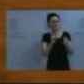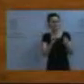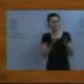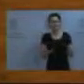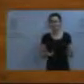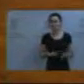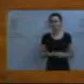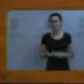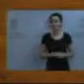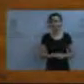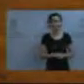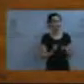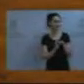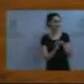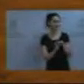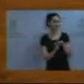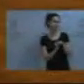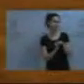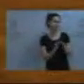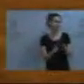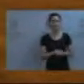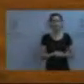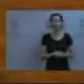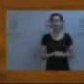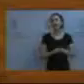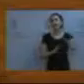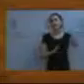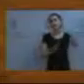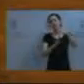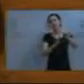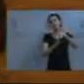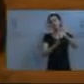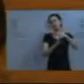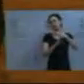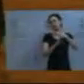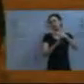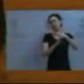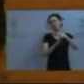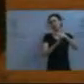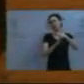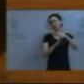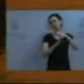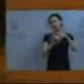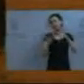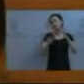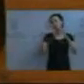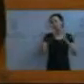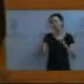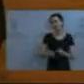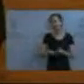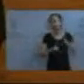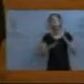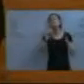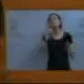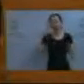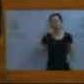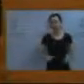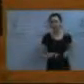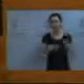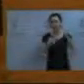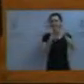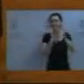Muy bien. Siento. A usted cuando le conviene se pone aquí a insultar. Señor Suárez, un momento,